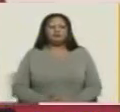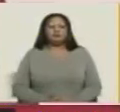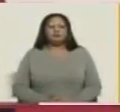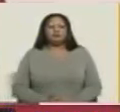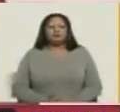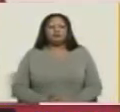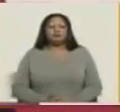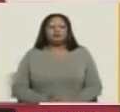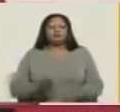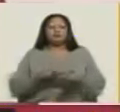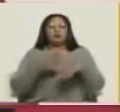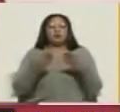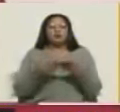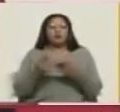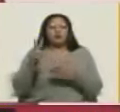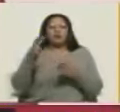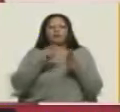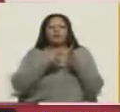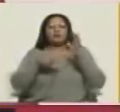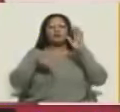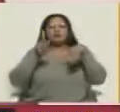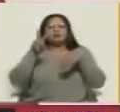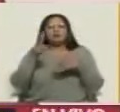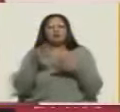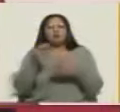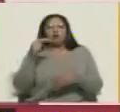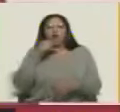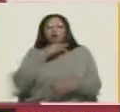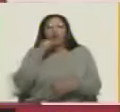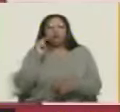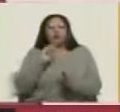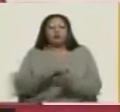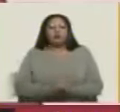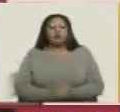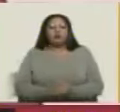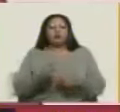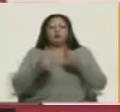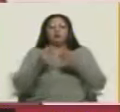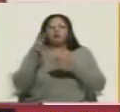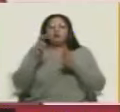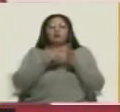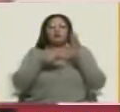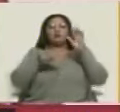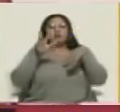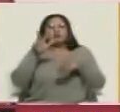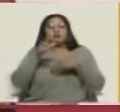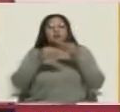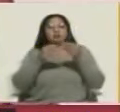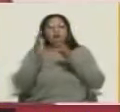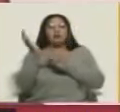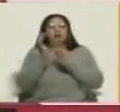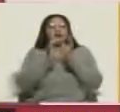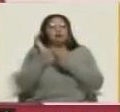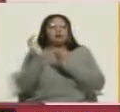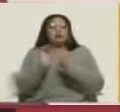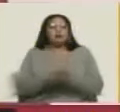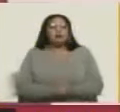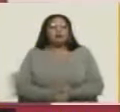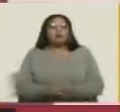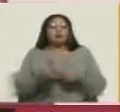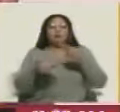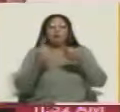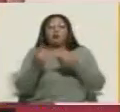Porque ¿cuándo fue la del 2012? En octubre. Luego en el 2013 hubo una en abril. Luego en